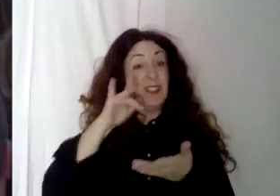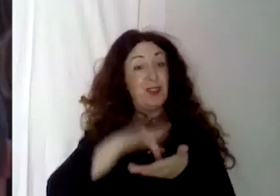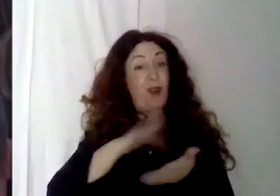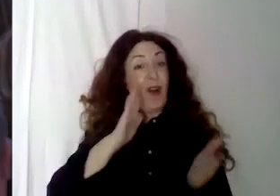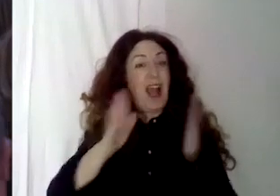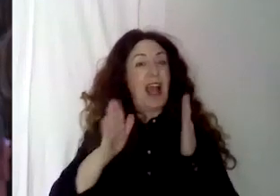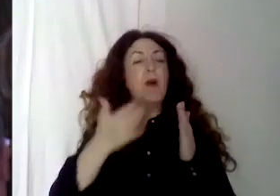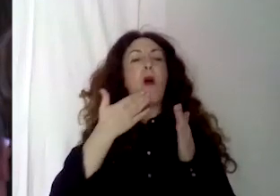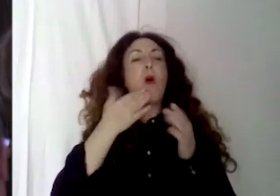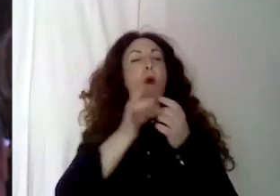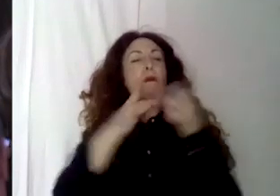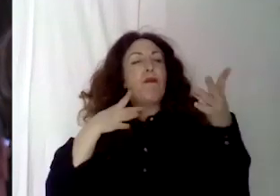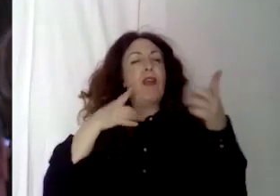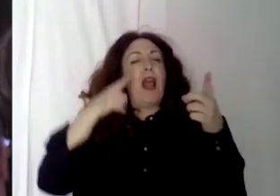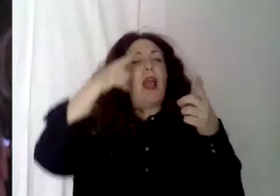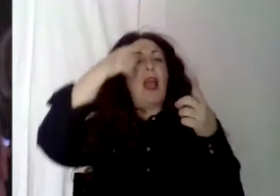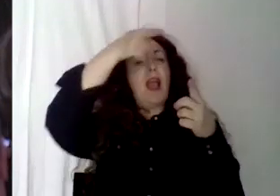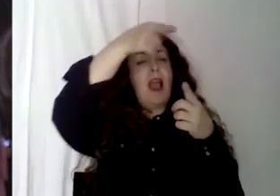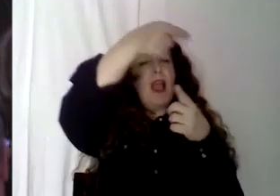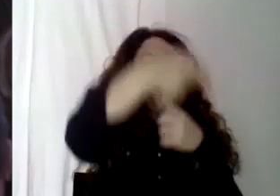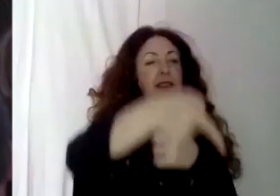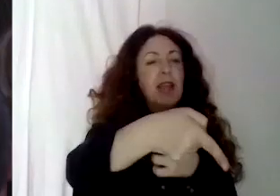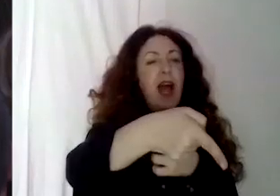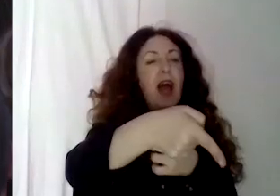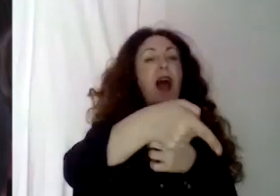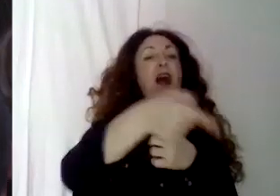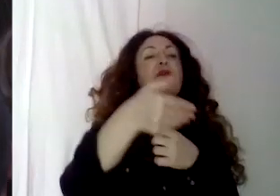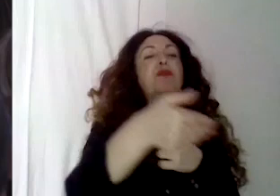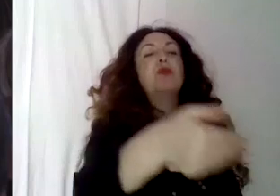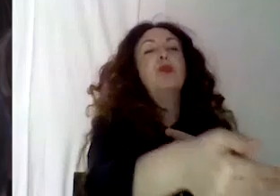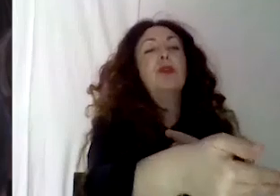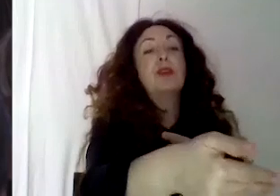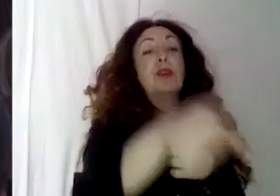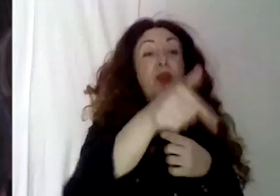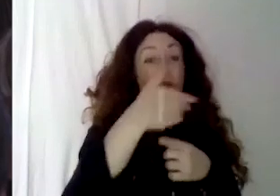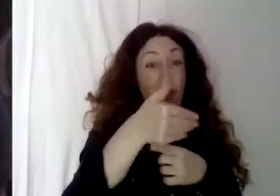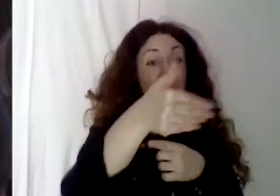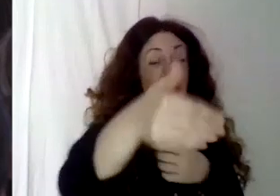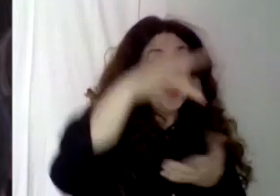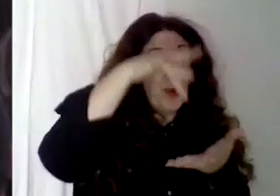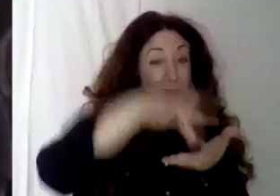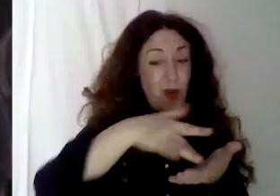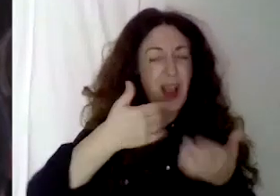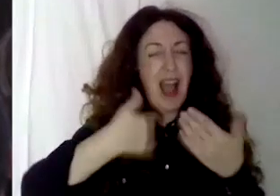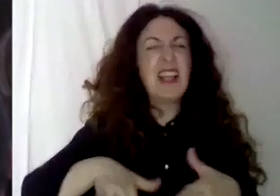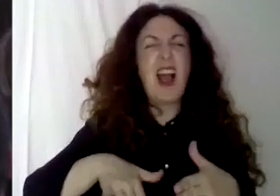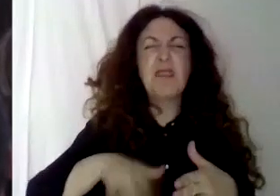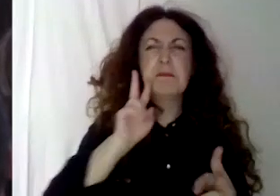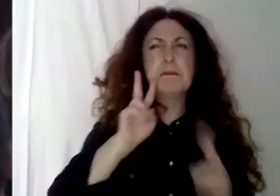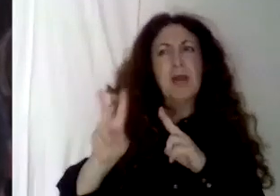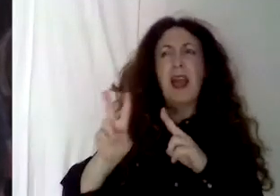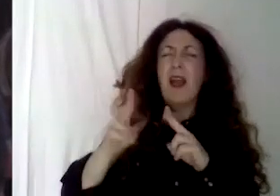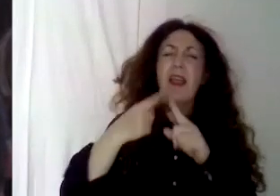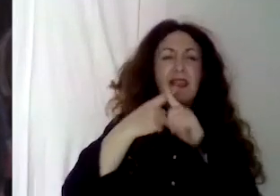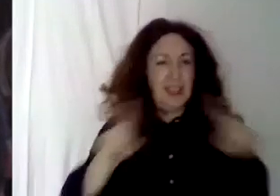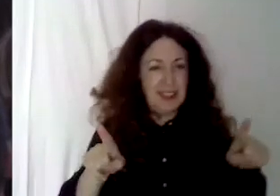recibe de manera distinta. En el caso de Gesualdo es más fortuita.